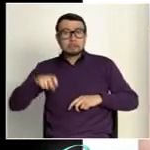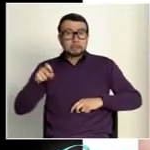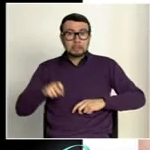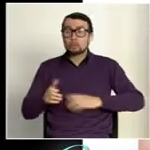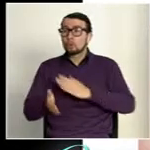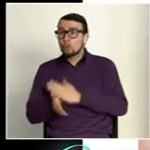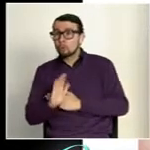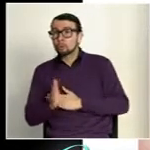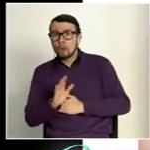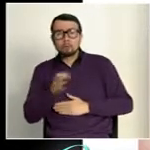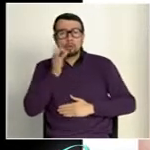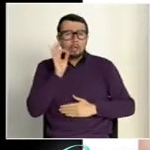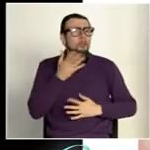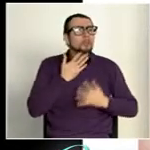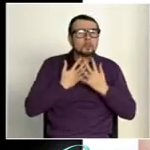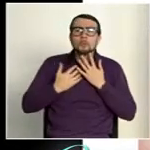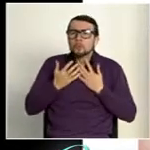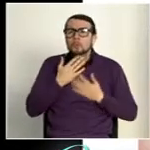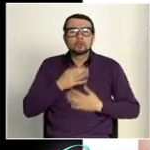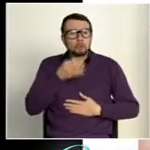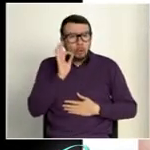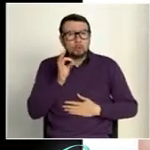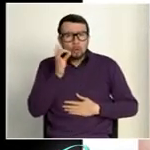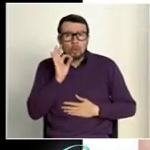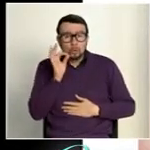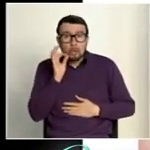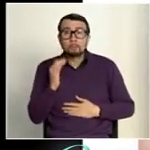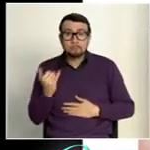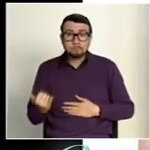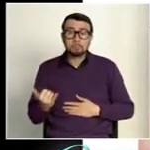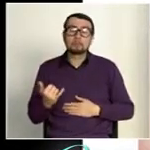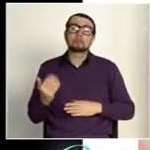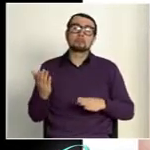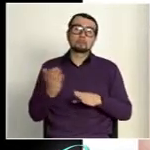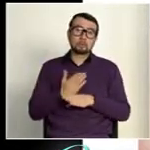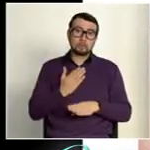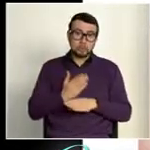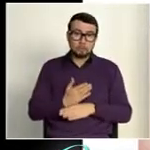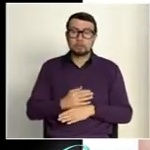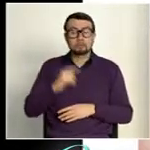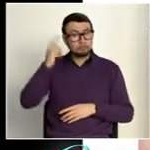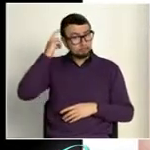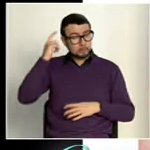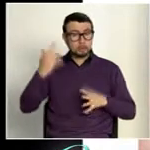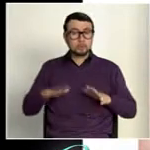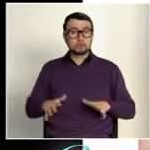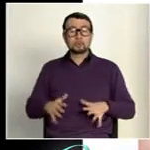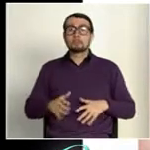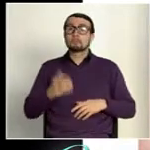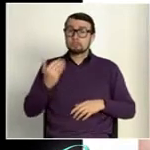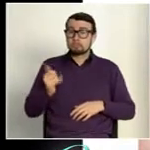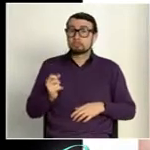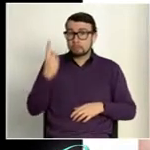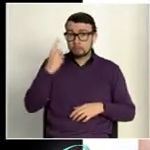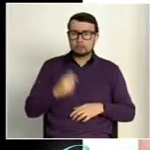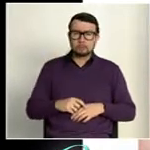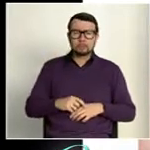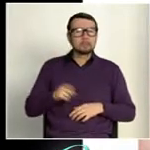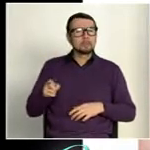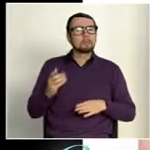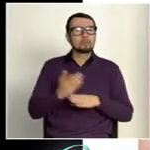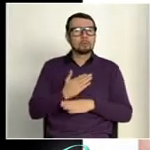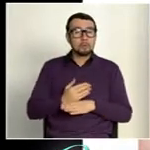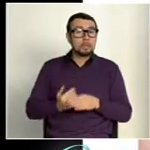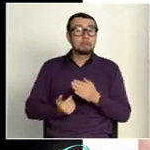tomando cafés todo el tiempo es un problema del sistema central nervioso. Y cuando el sistema central nervioso comienza a